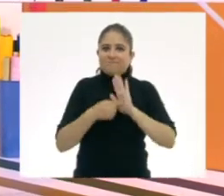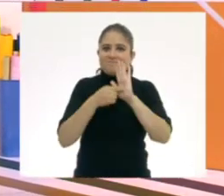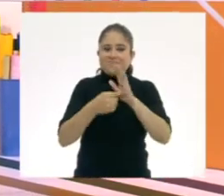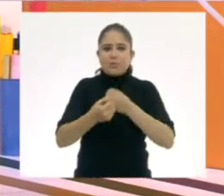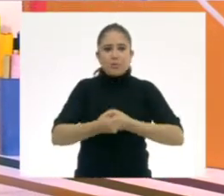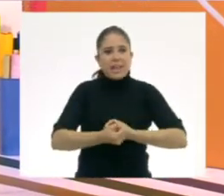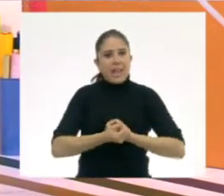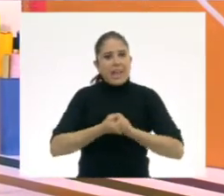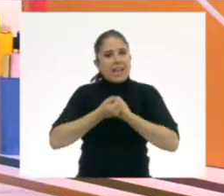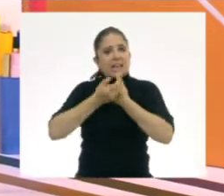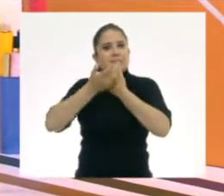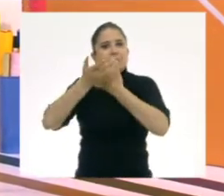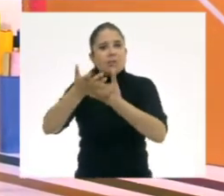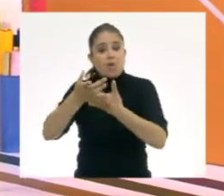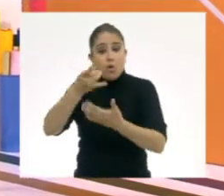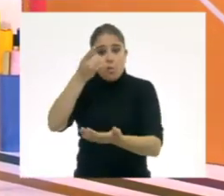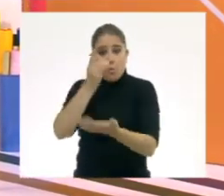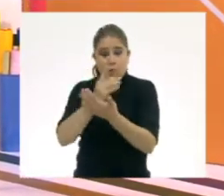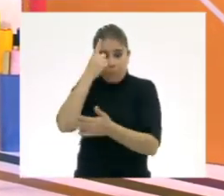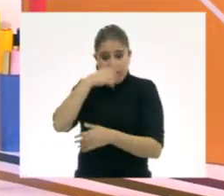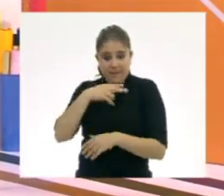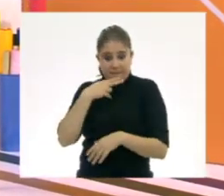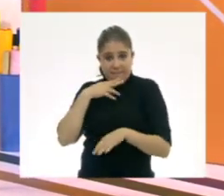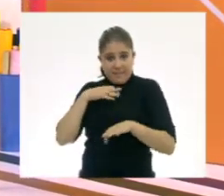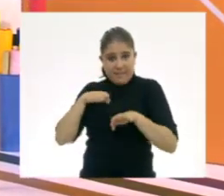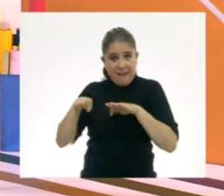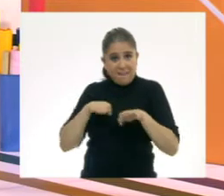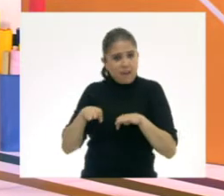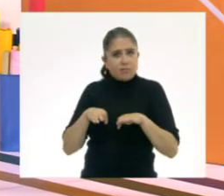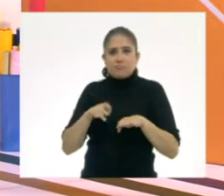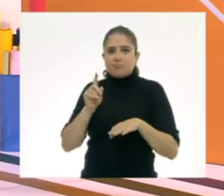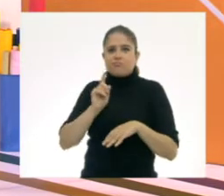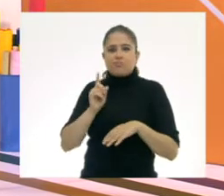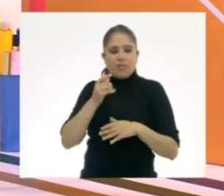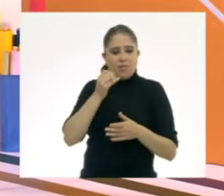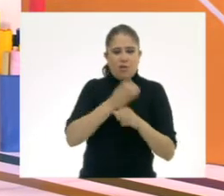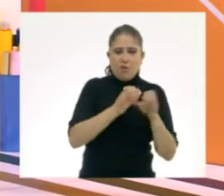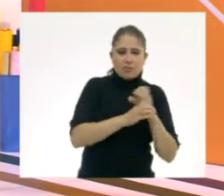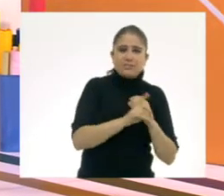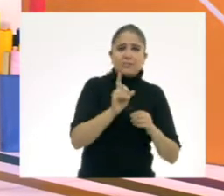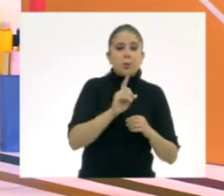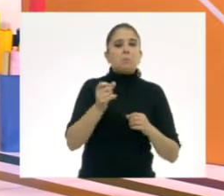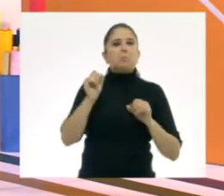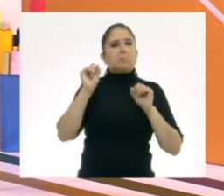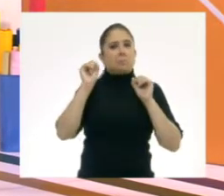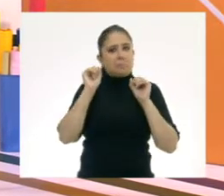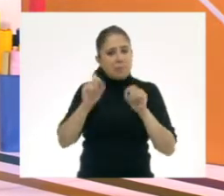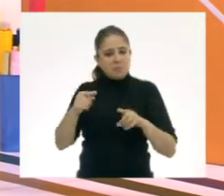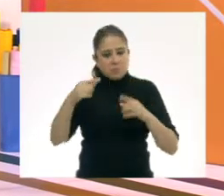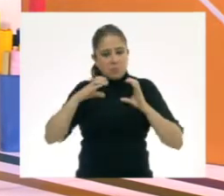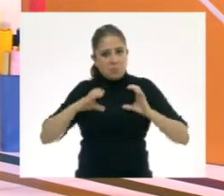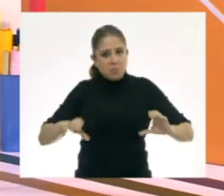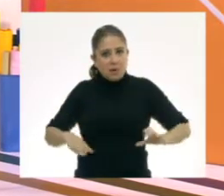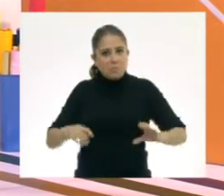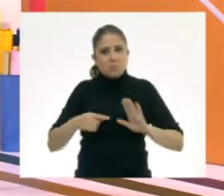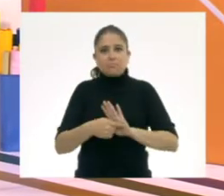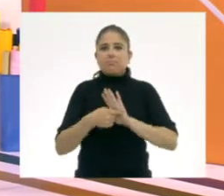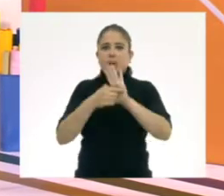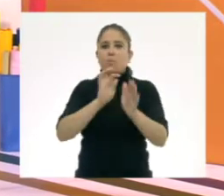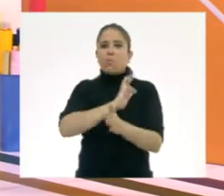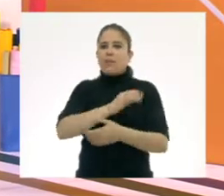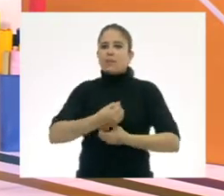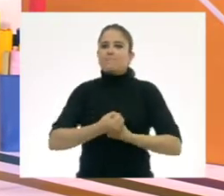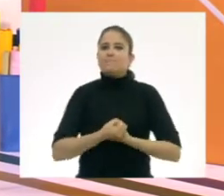de expresión. No nada más nos sirve para el trabajo o para hacer otras cosas, sino pero como también llega a ser como medio de